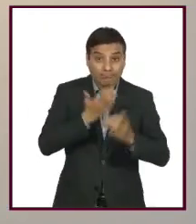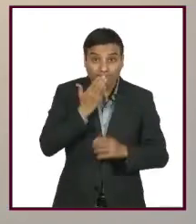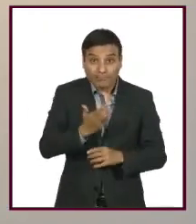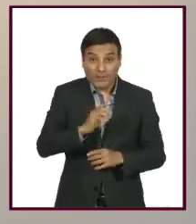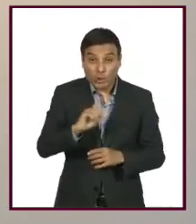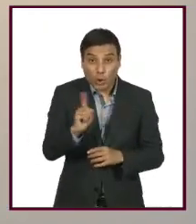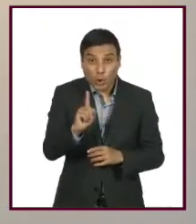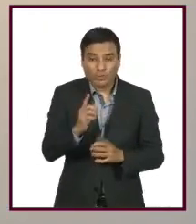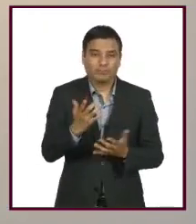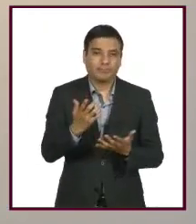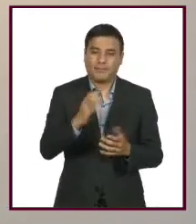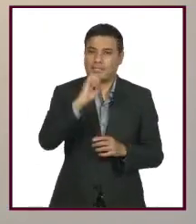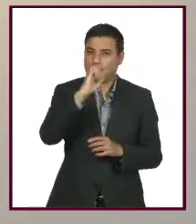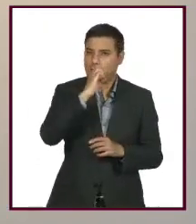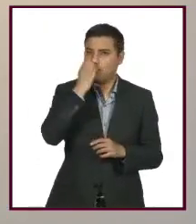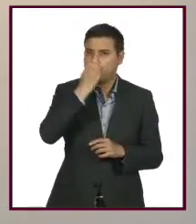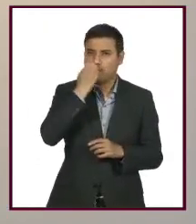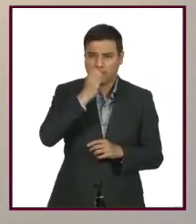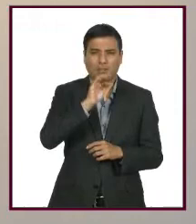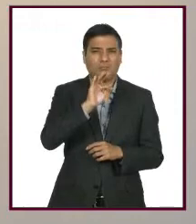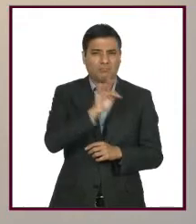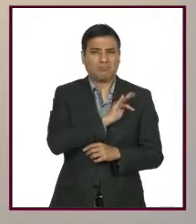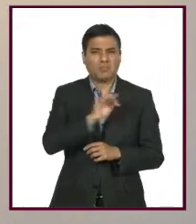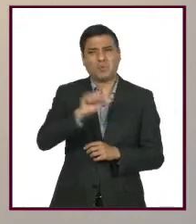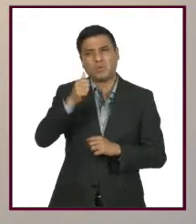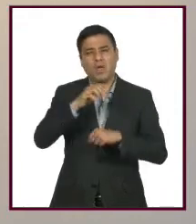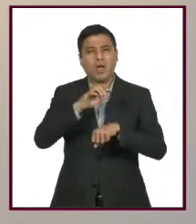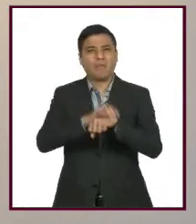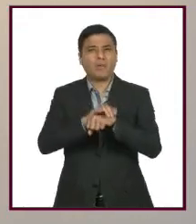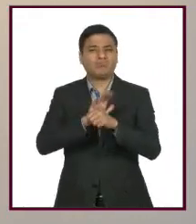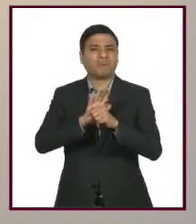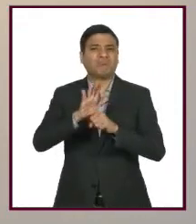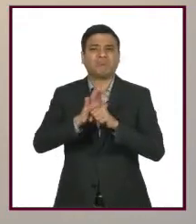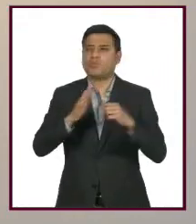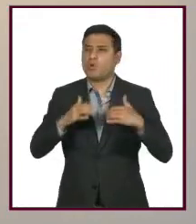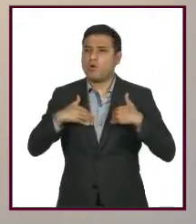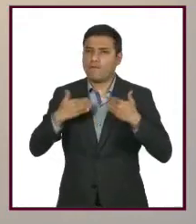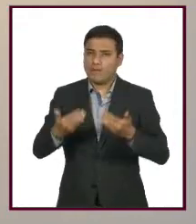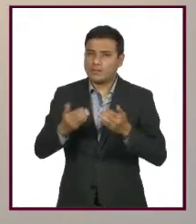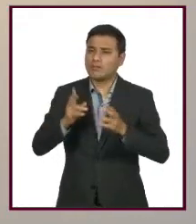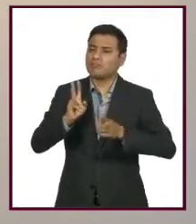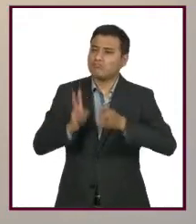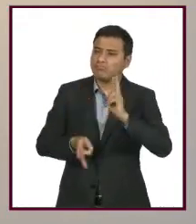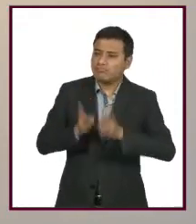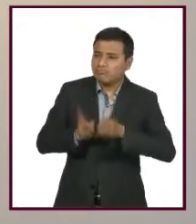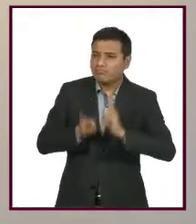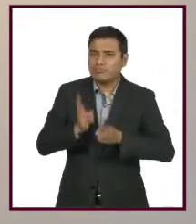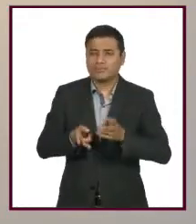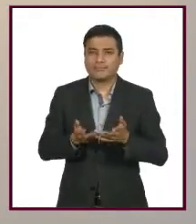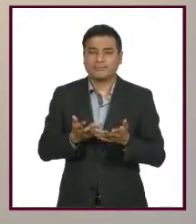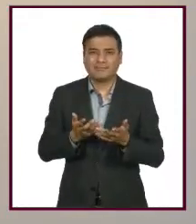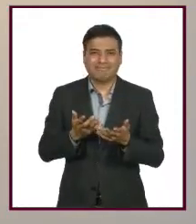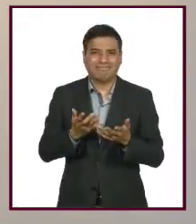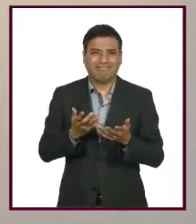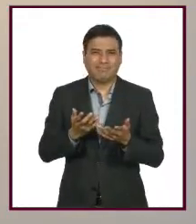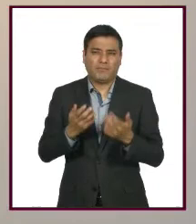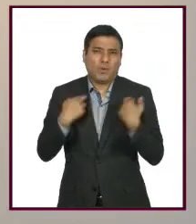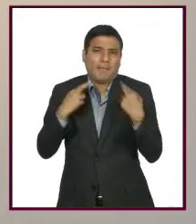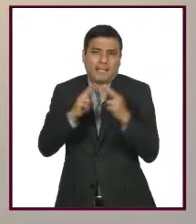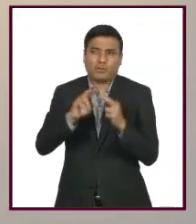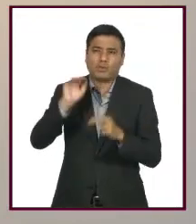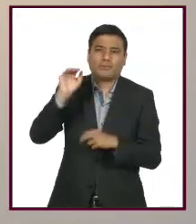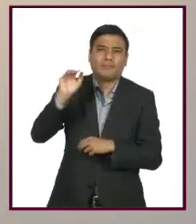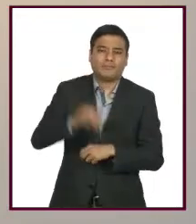encuentran esa imagen de confianza con quien se pueden acercar. Entonces, aprovechar todos